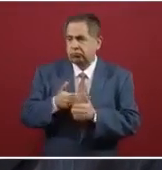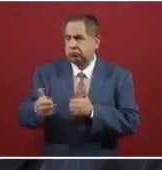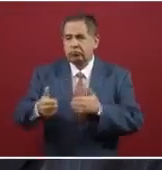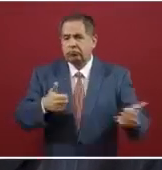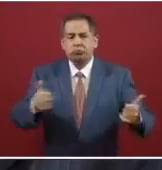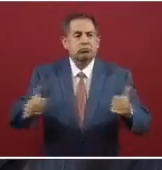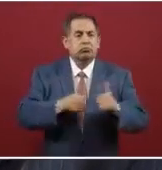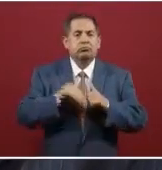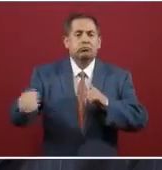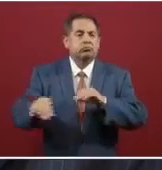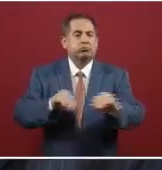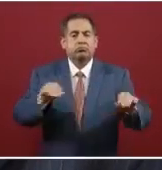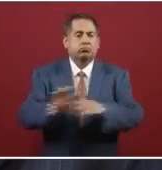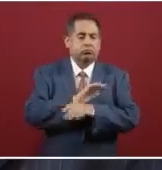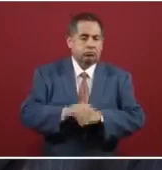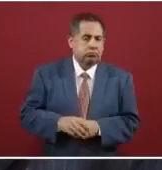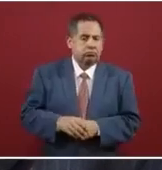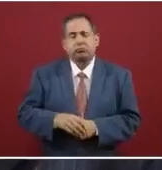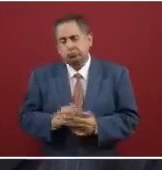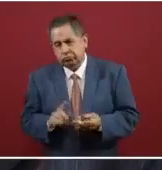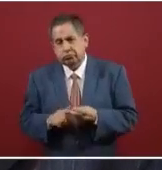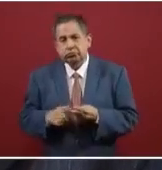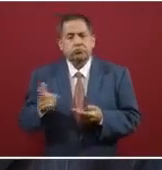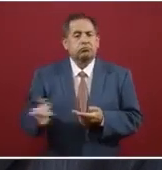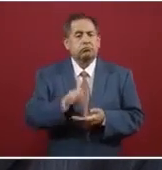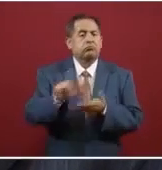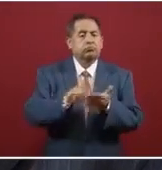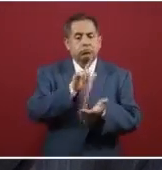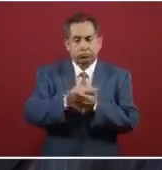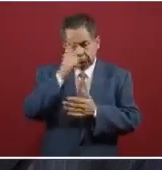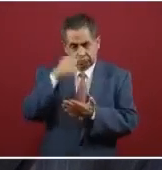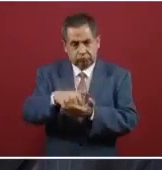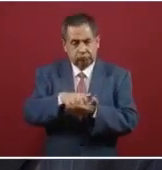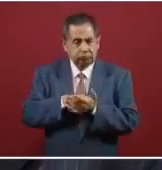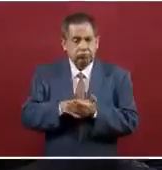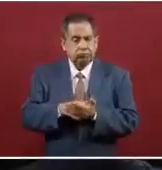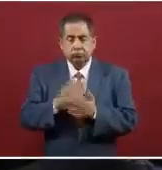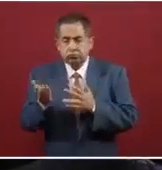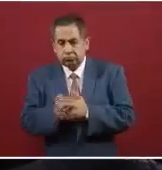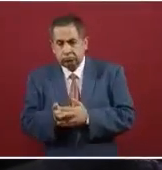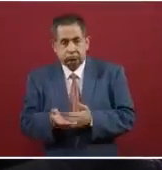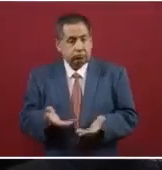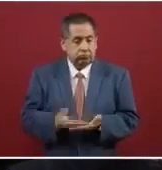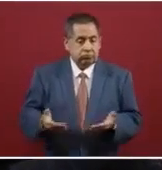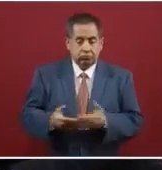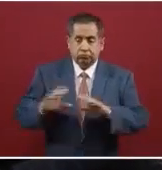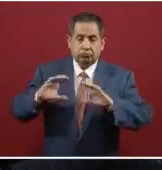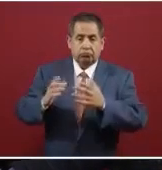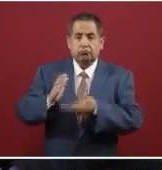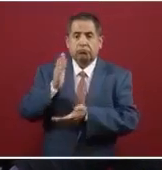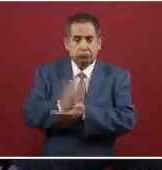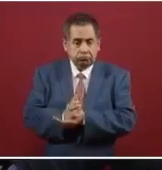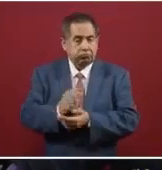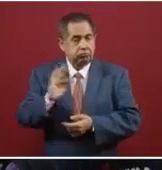austeridad está en stand-by, hoy concluye sesiones el Congreso y si